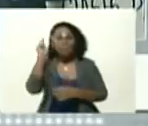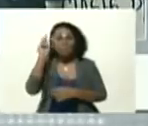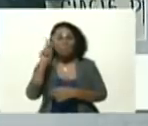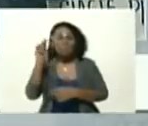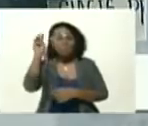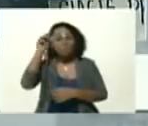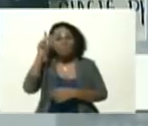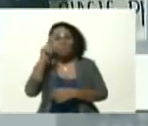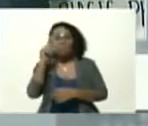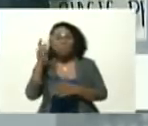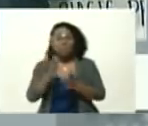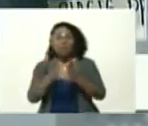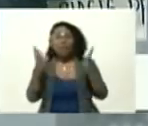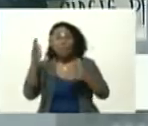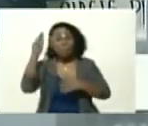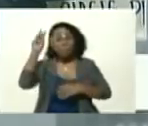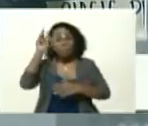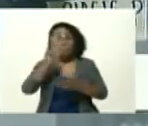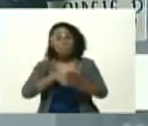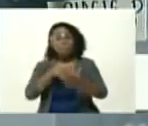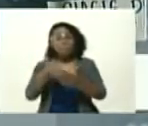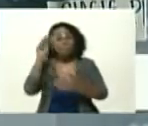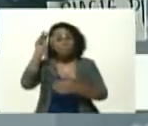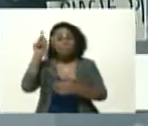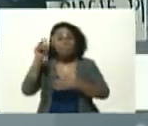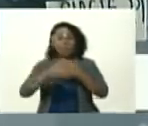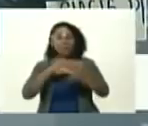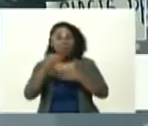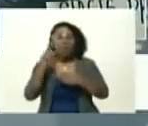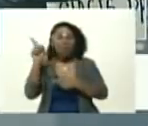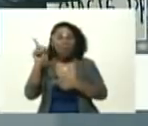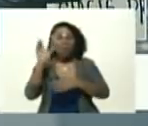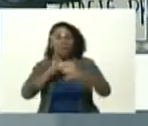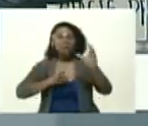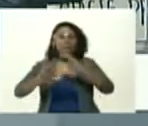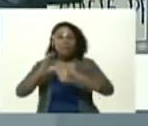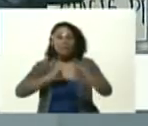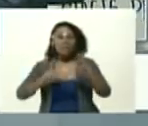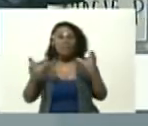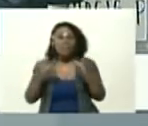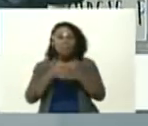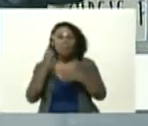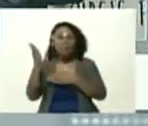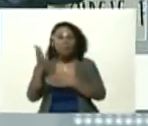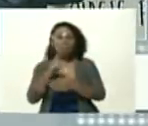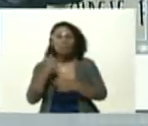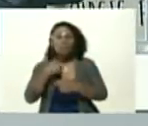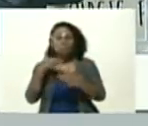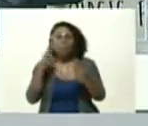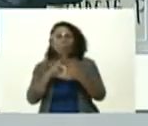gran matemático, las hacíamos en la Facultad de Ciencias. Conozco